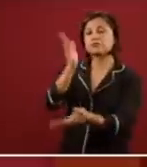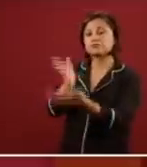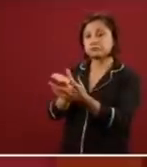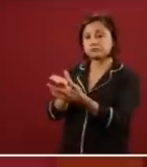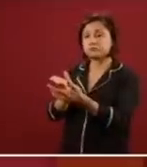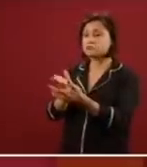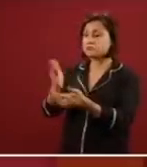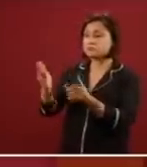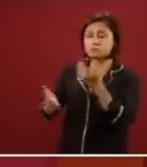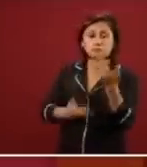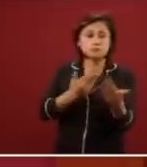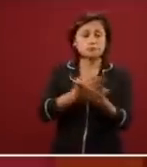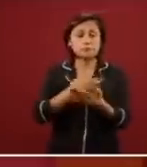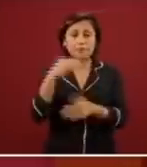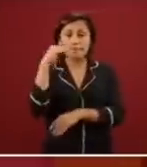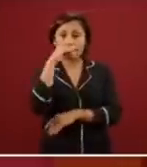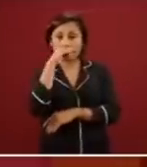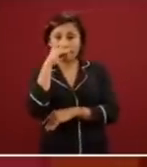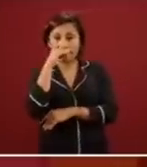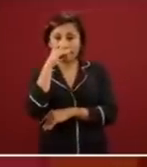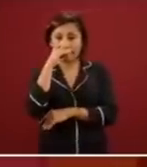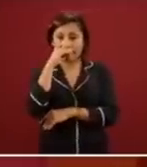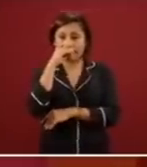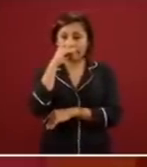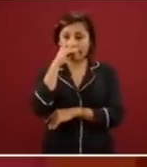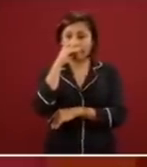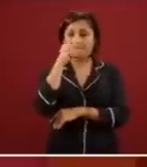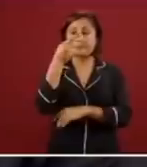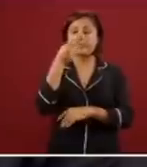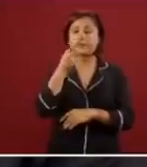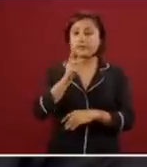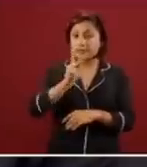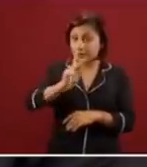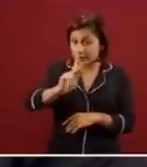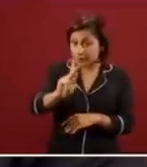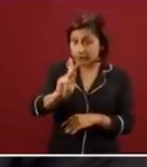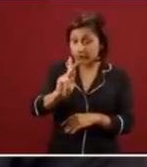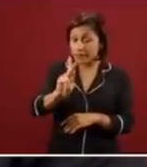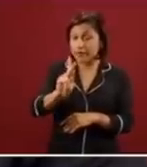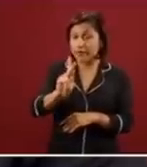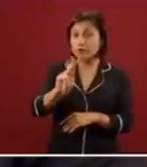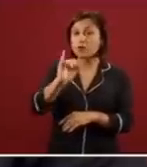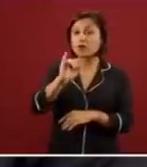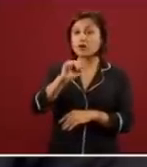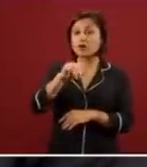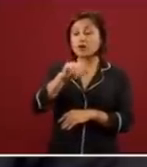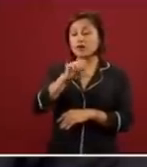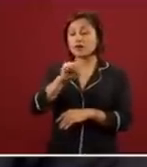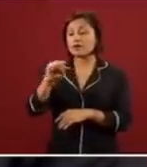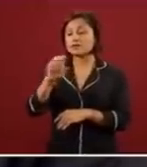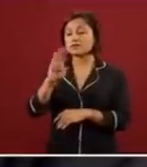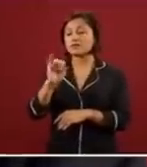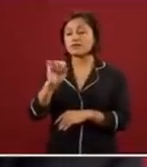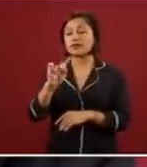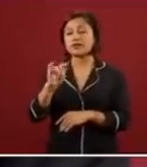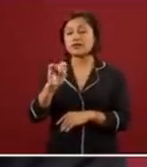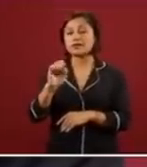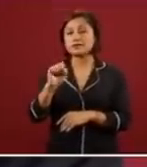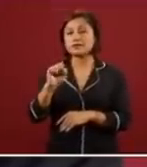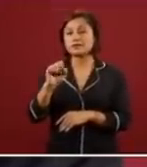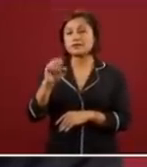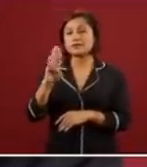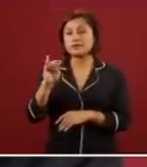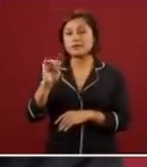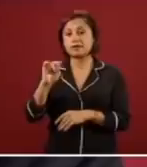gratuita, solo que en el caso del IMSS-Bienestar se tiene